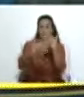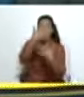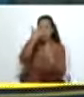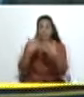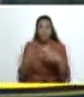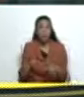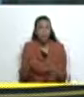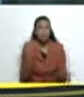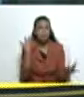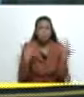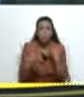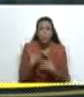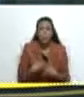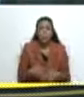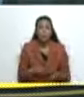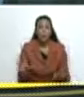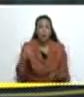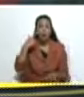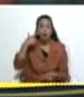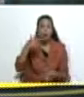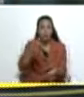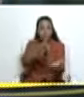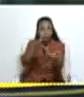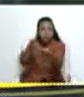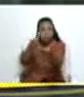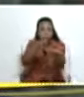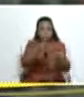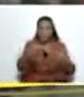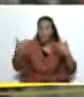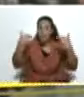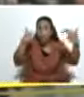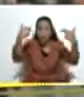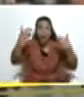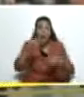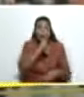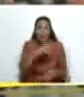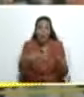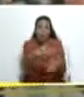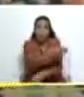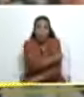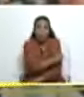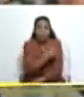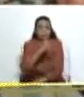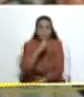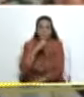dejen engañar porque los quieren poner como carne de cañón. ¿Quién? La derecha perversa.